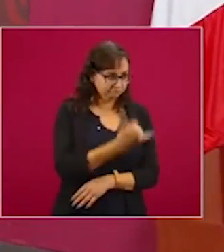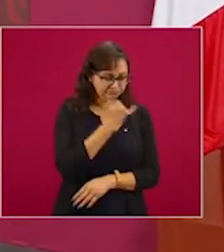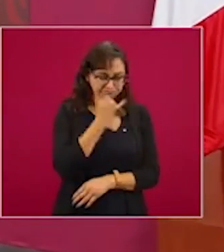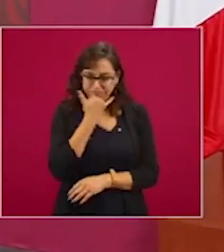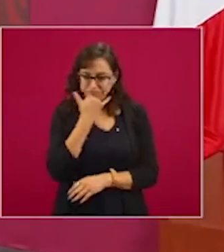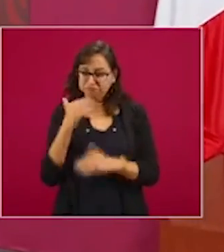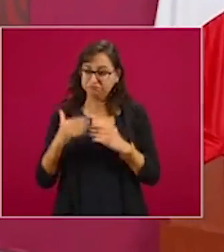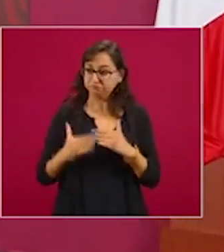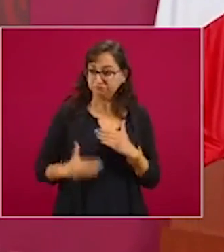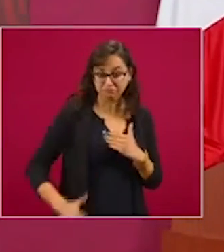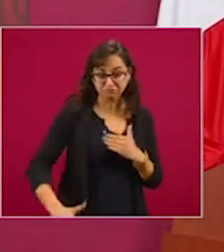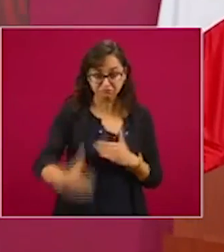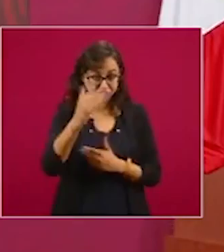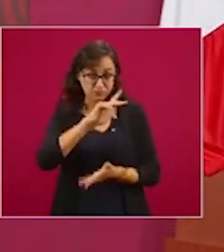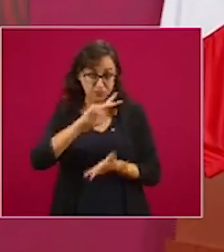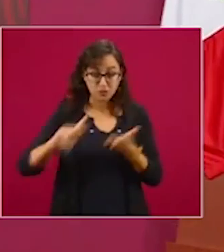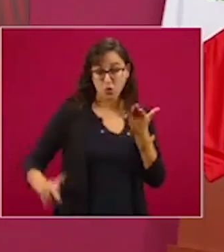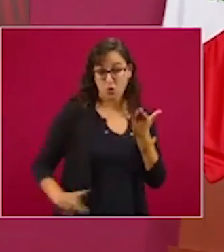reprimir,